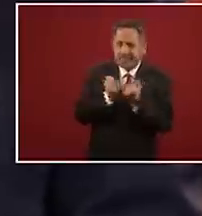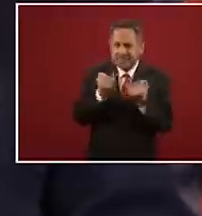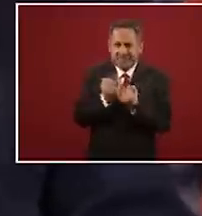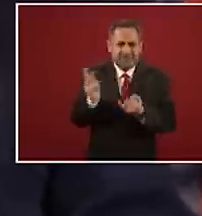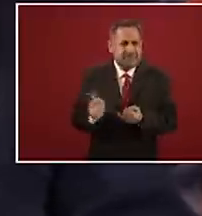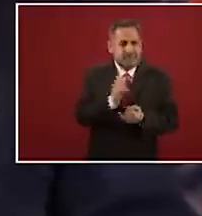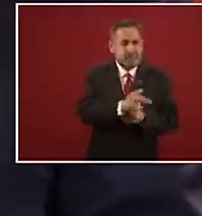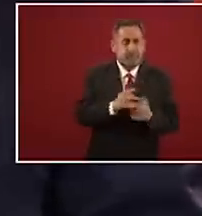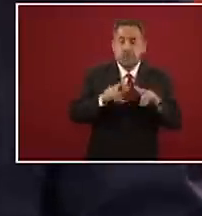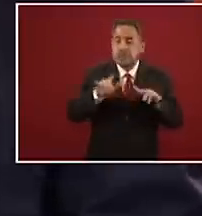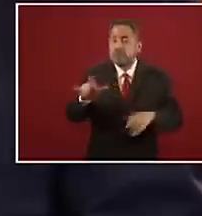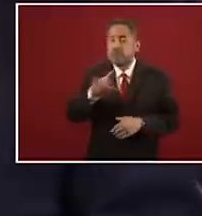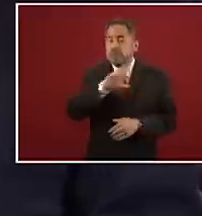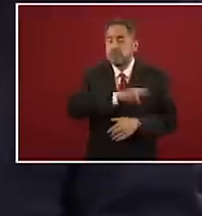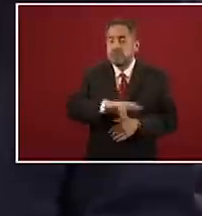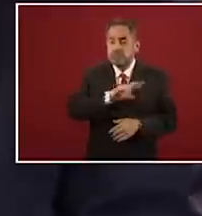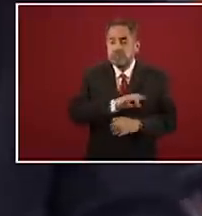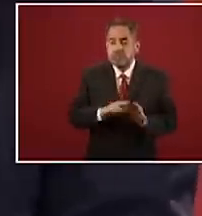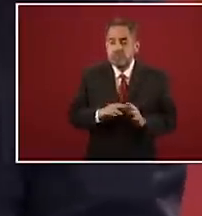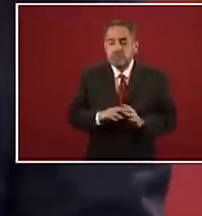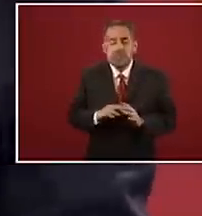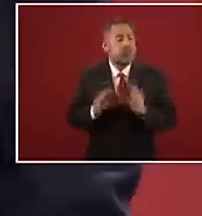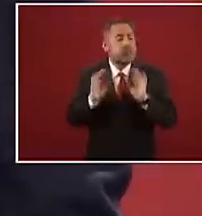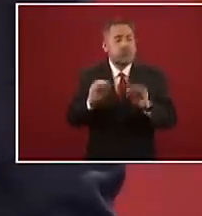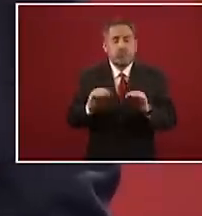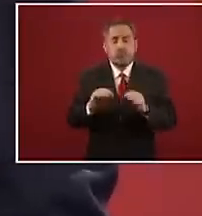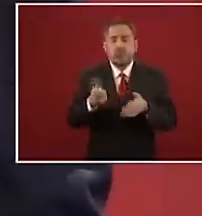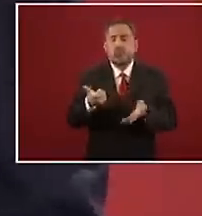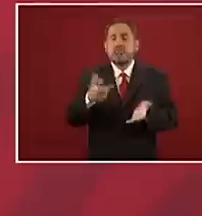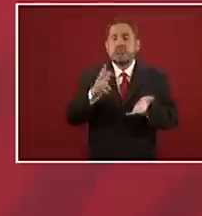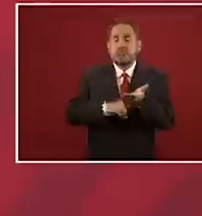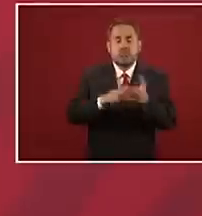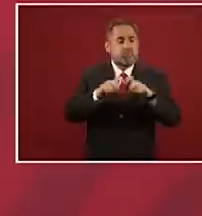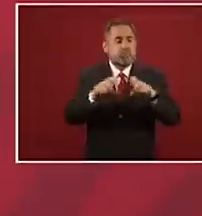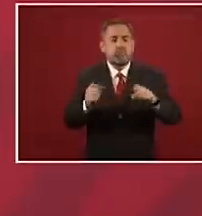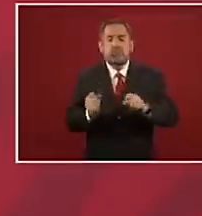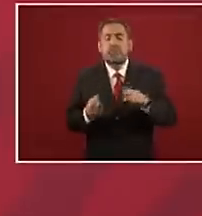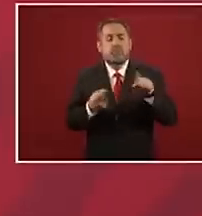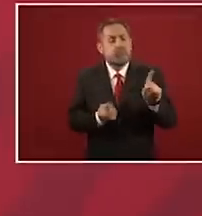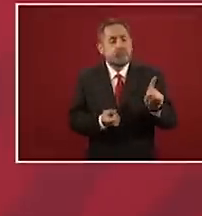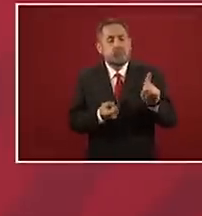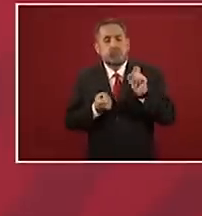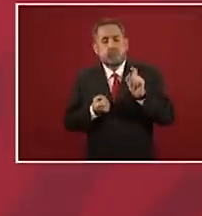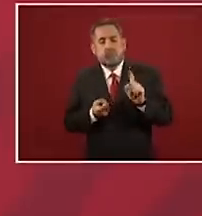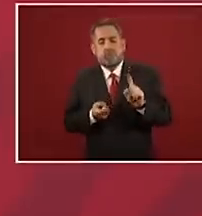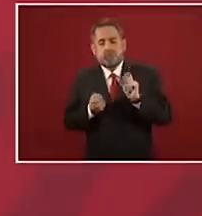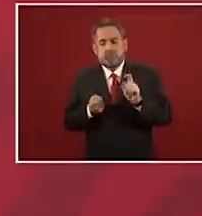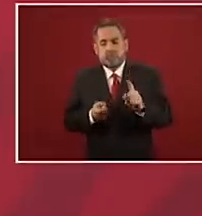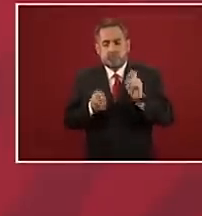Y ya está establecido el cobro de la renta,